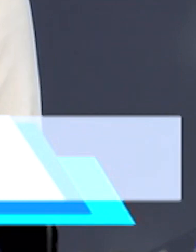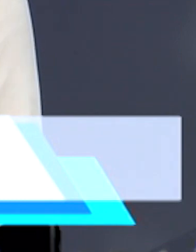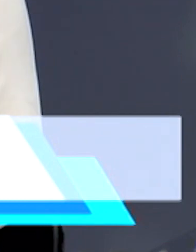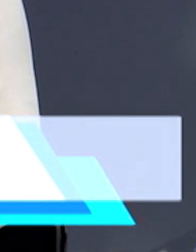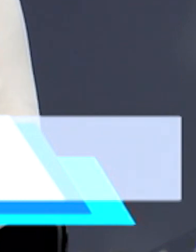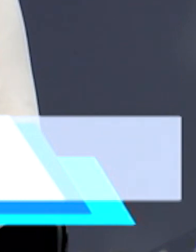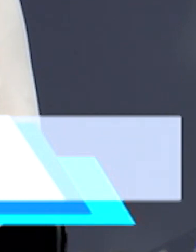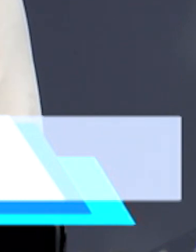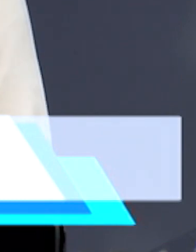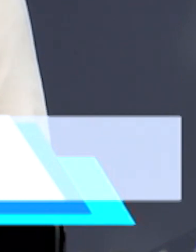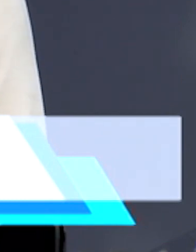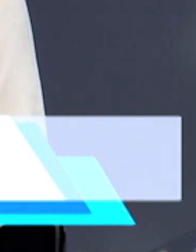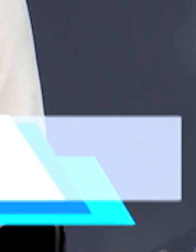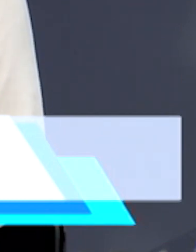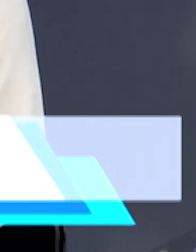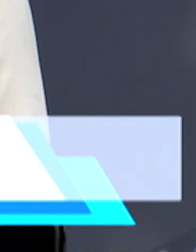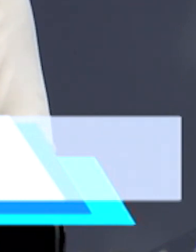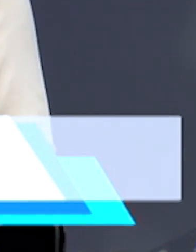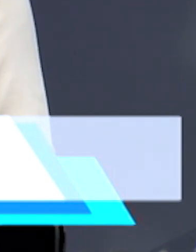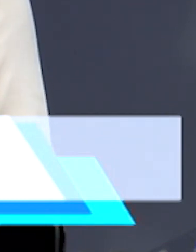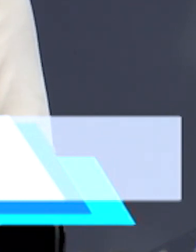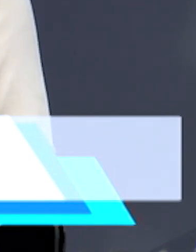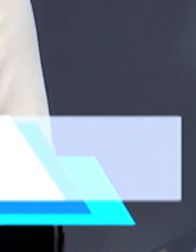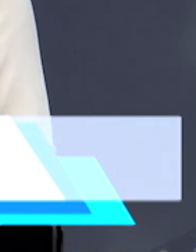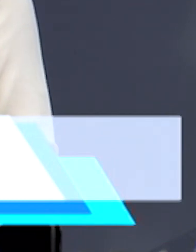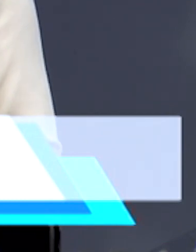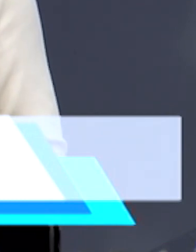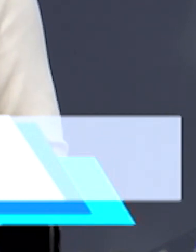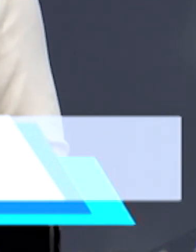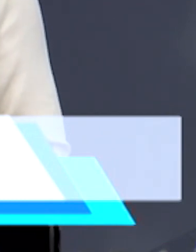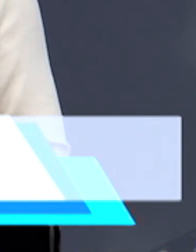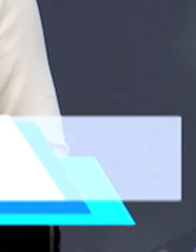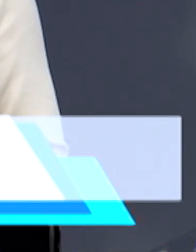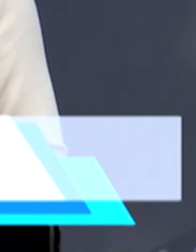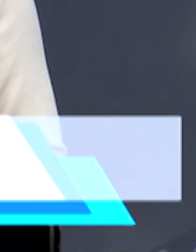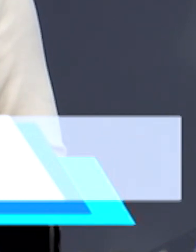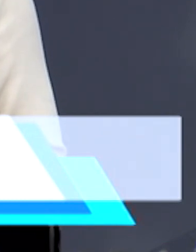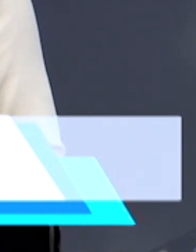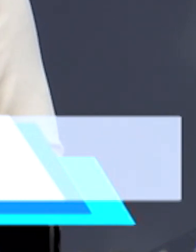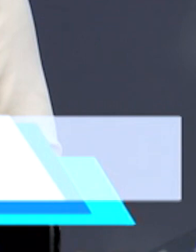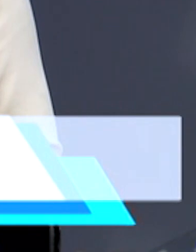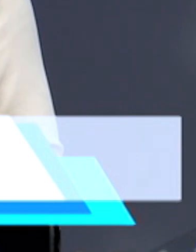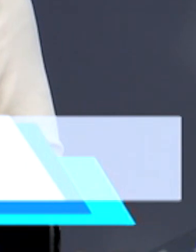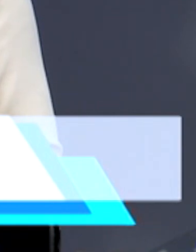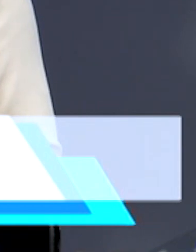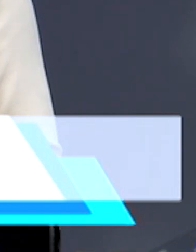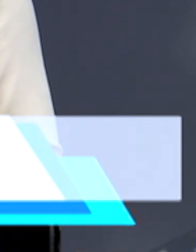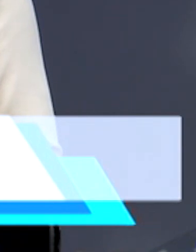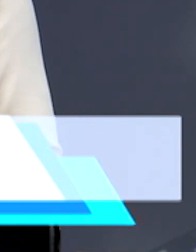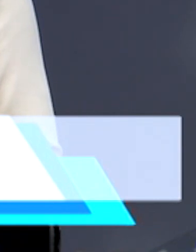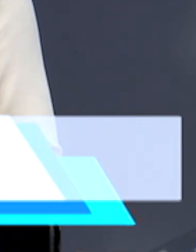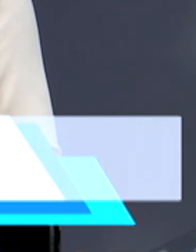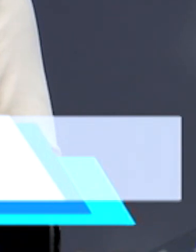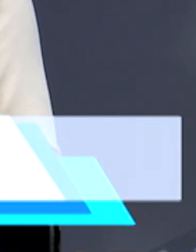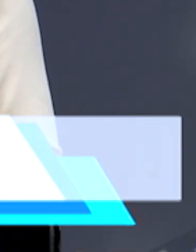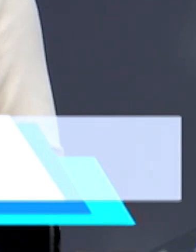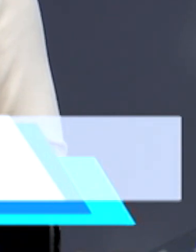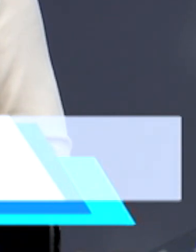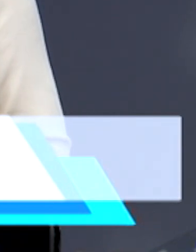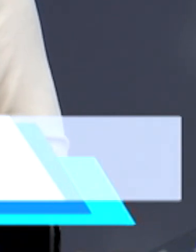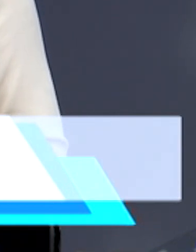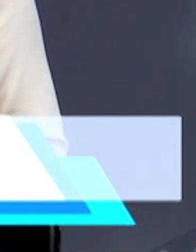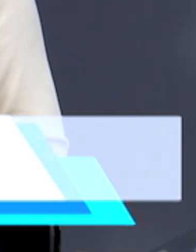justamente con un tema sumamente importante y es el de la salud emocional. Y es que se acercan fechas importantes como lo es el